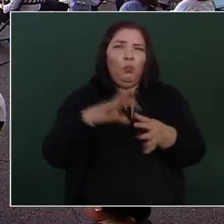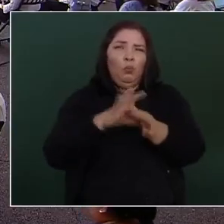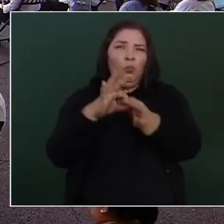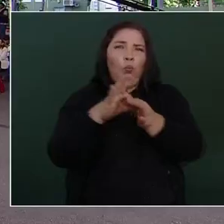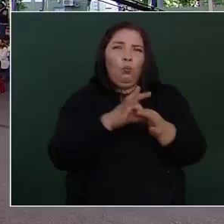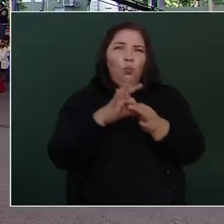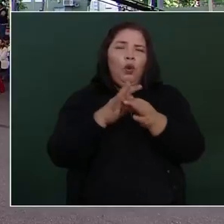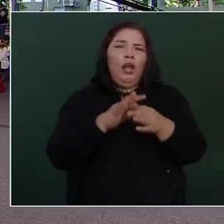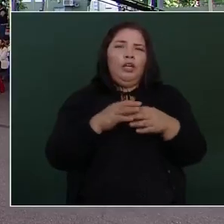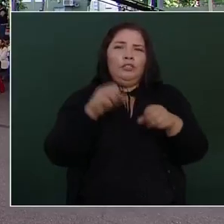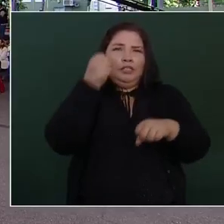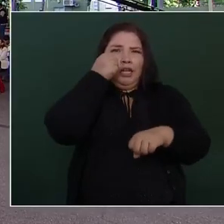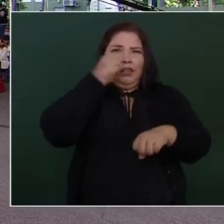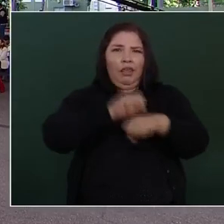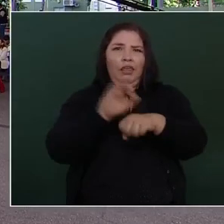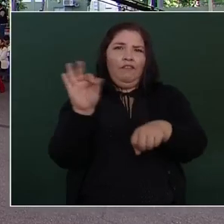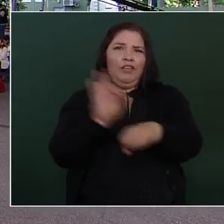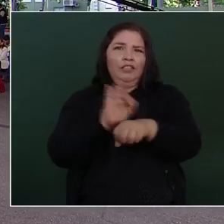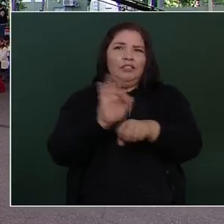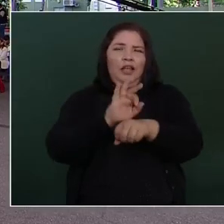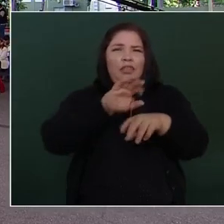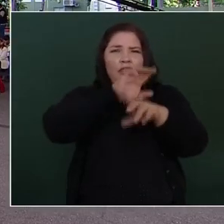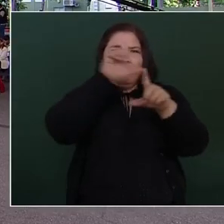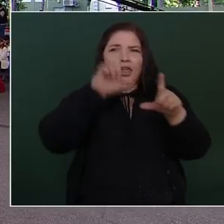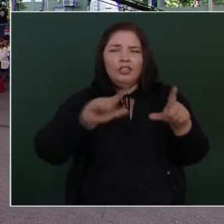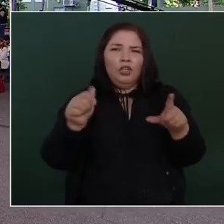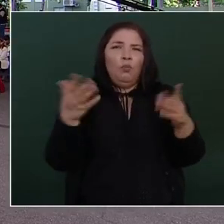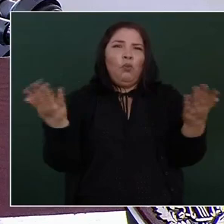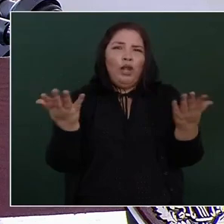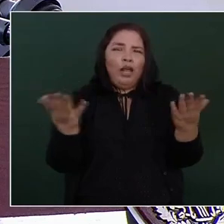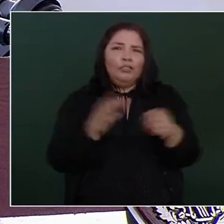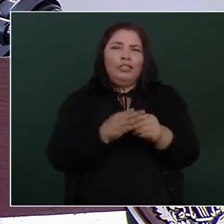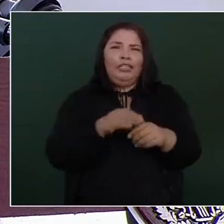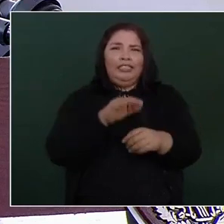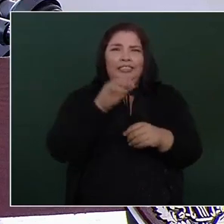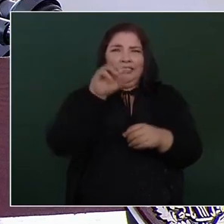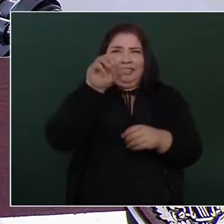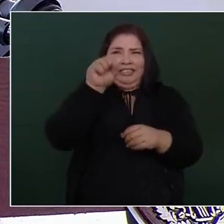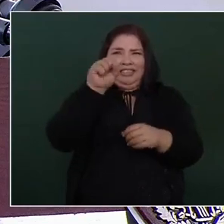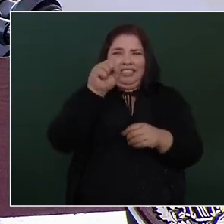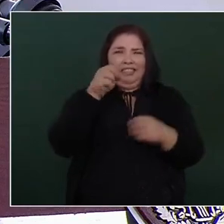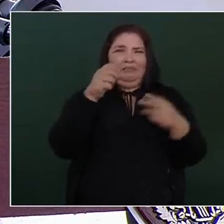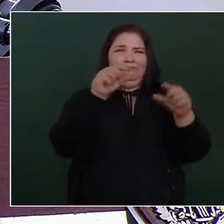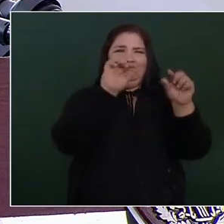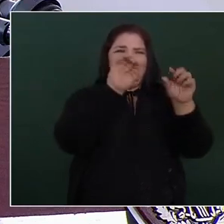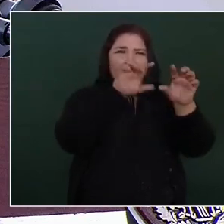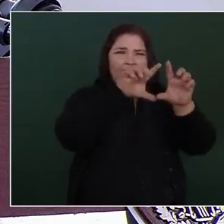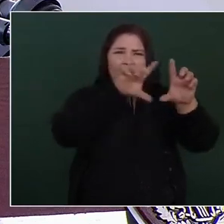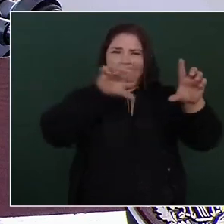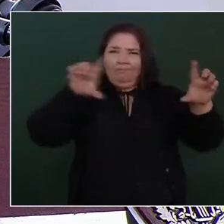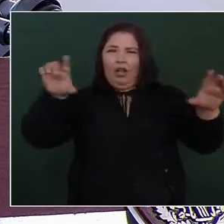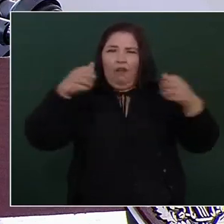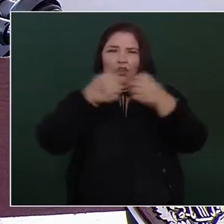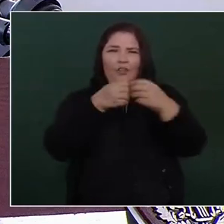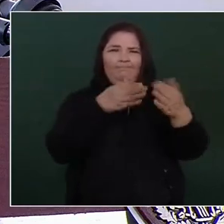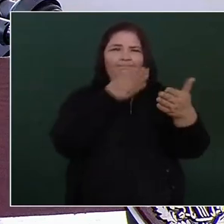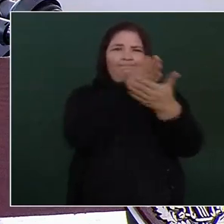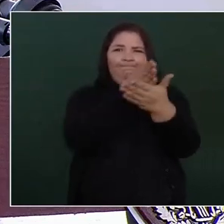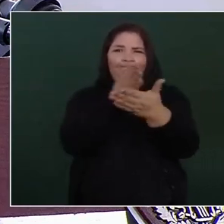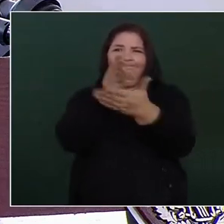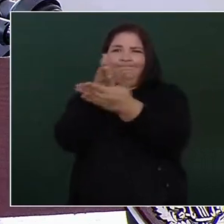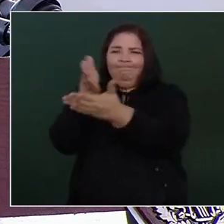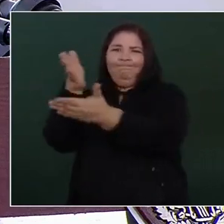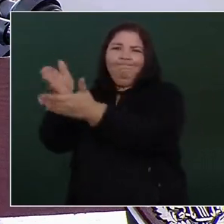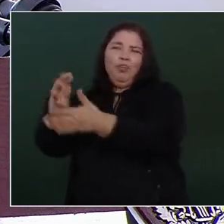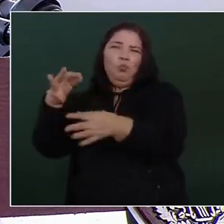la Secretaría de la Defensa Nacional, porque tenemos 60 puntos de entrada entre Estados Unidos y México. Hay 60